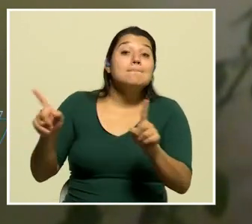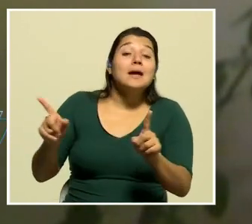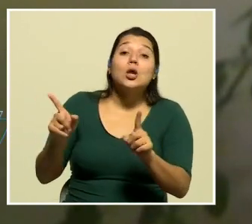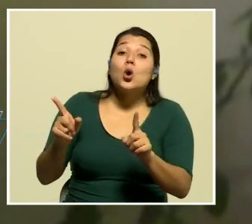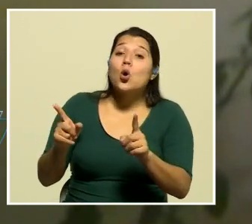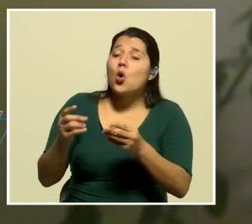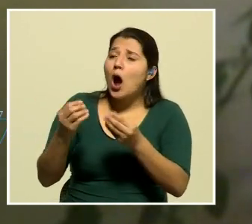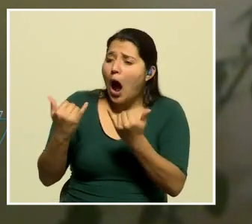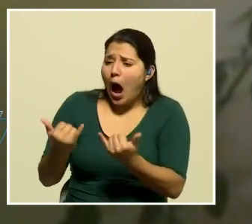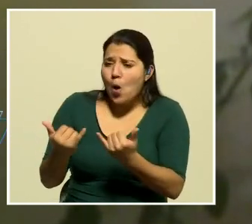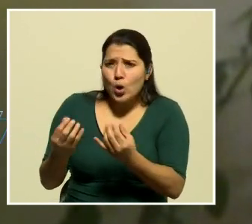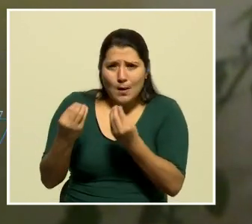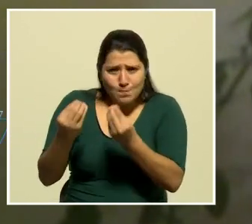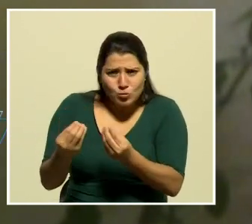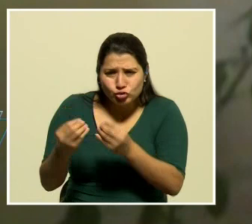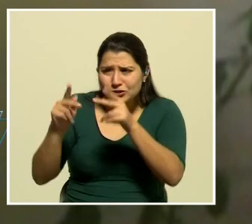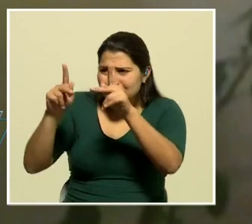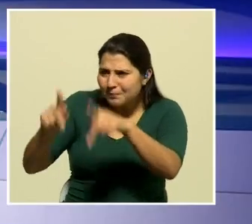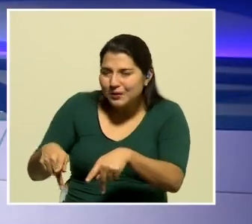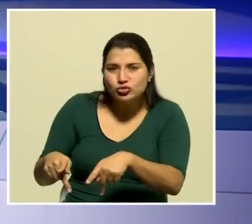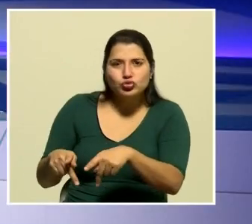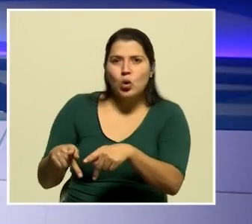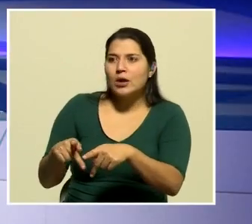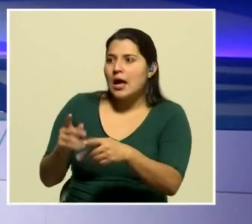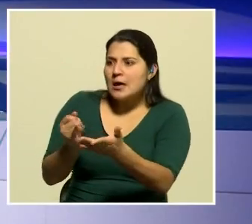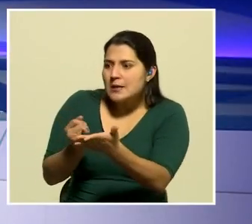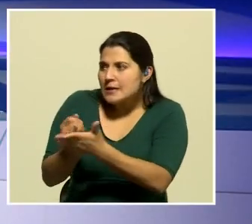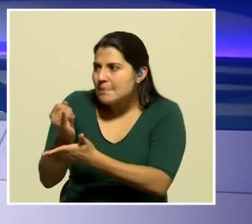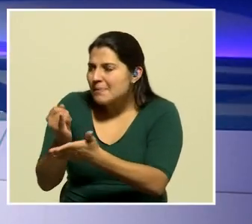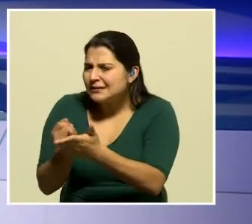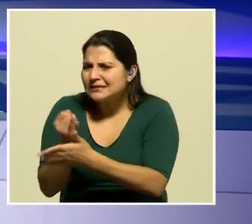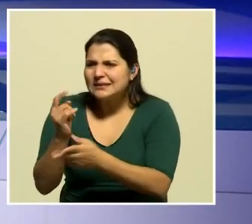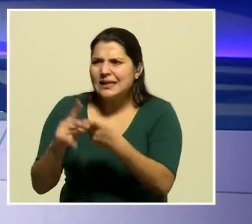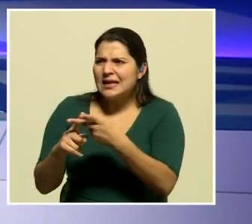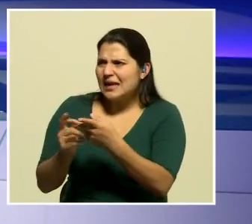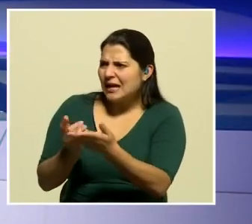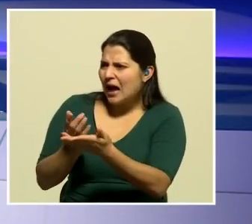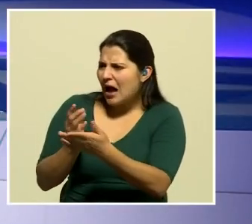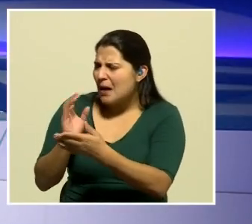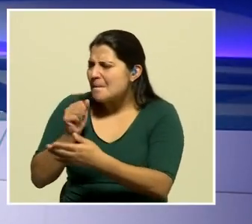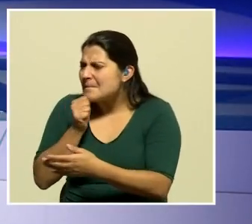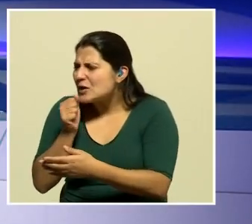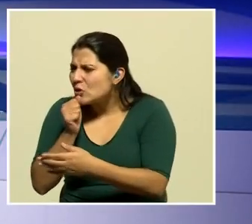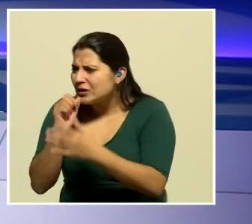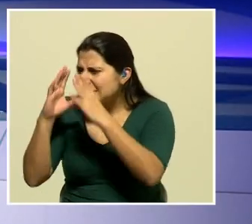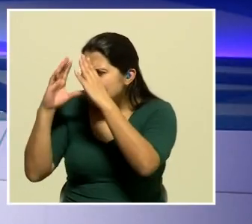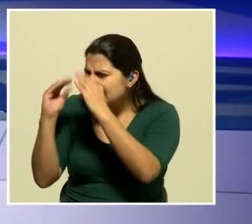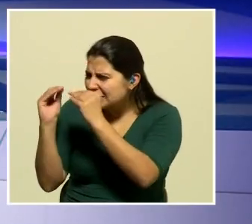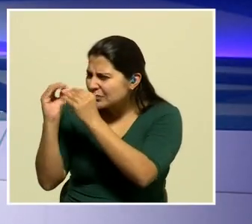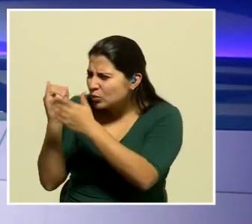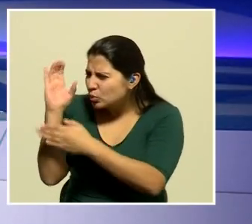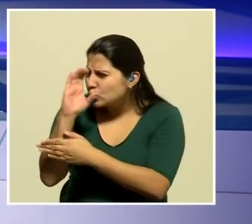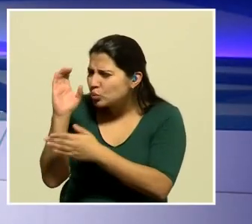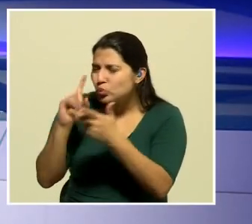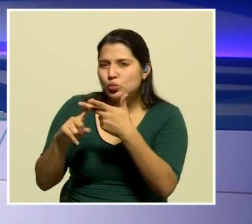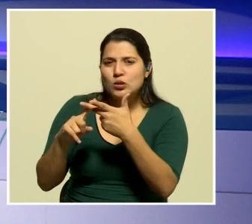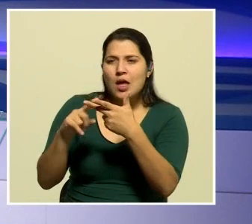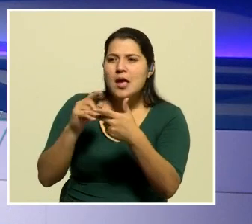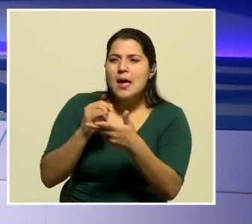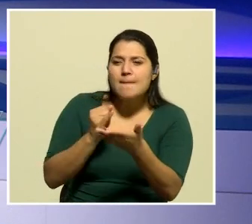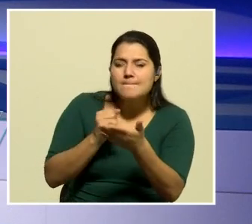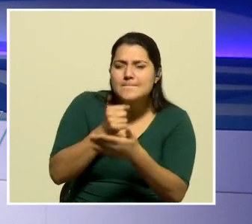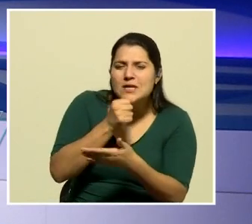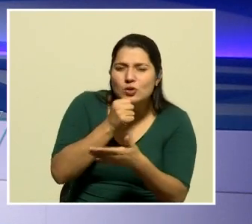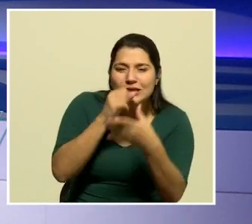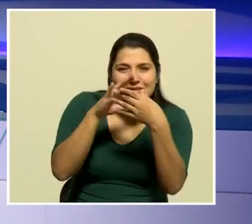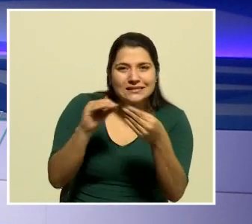está incursionando en periodismo de datos, en periodismo investigativo, en periodismo narrativo, de maneras muy interesantes, que tienen